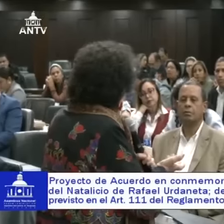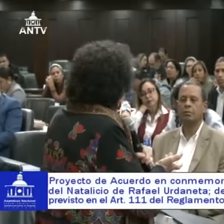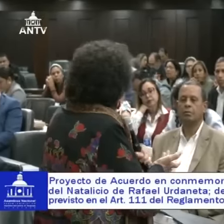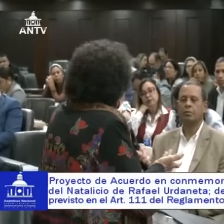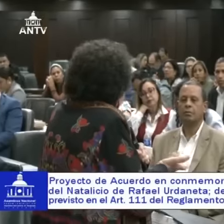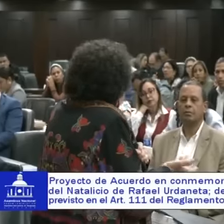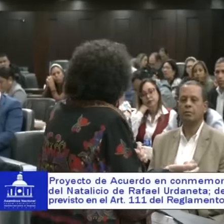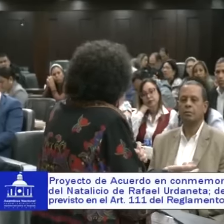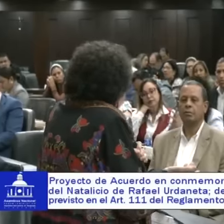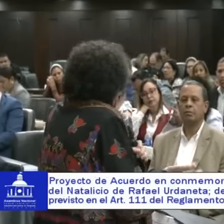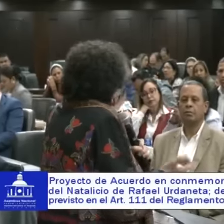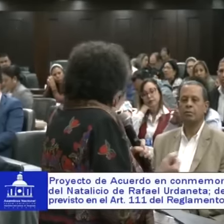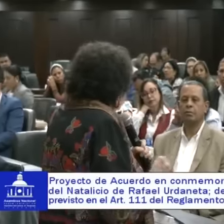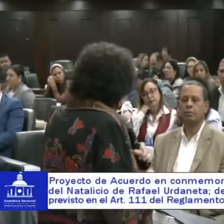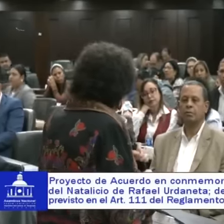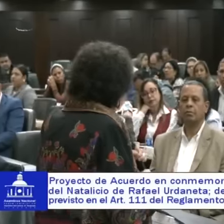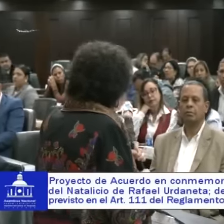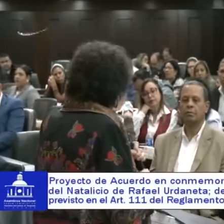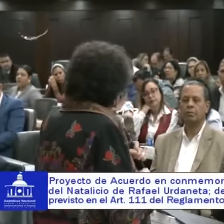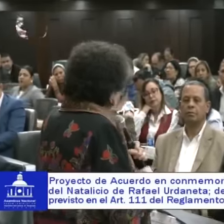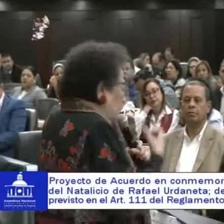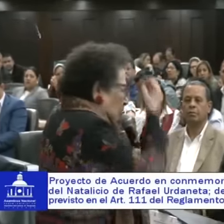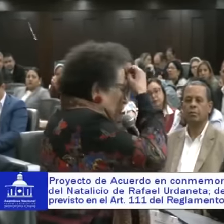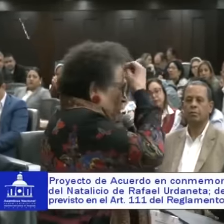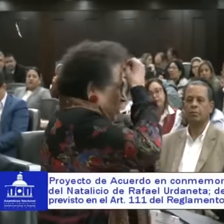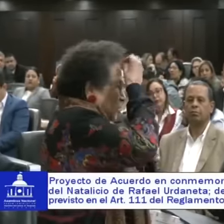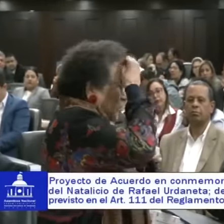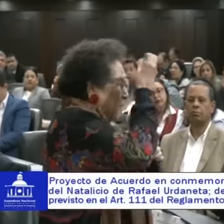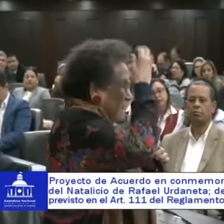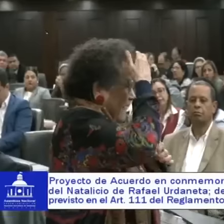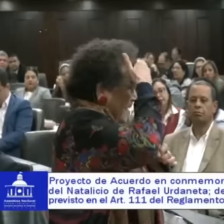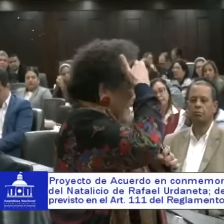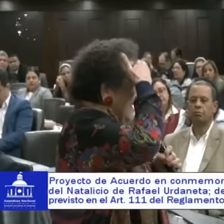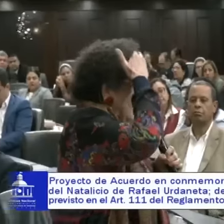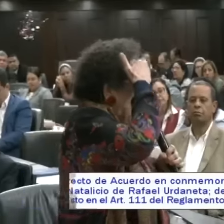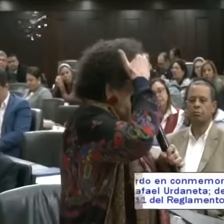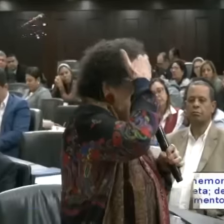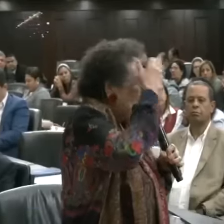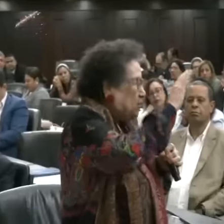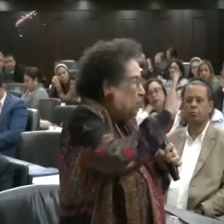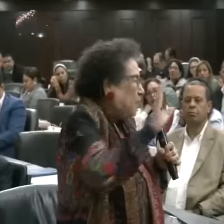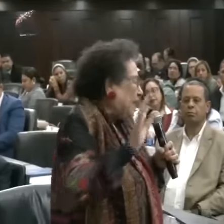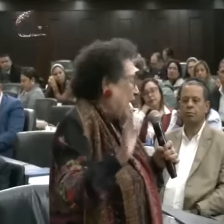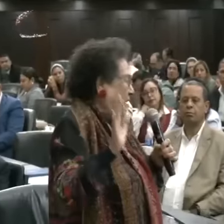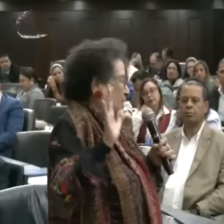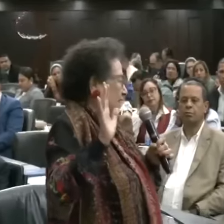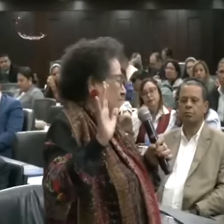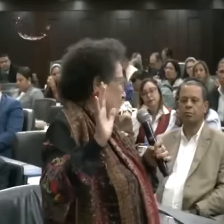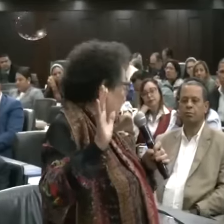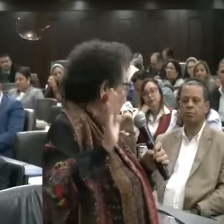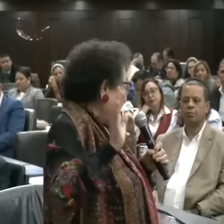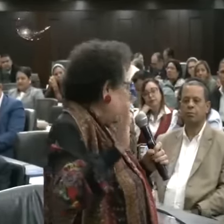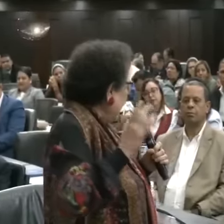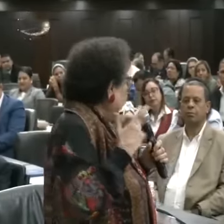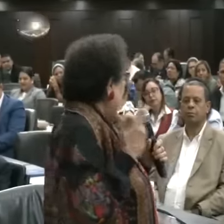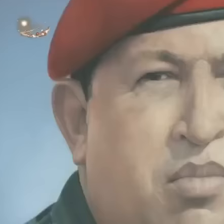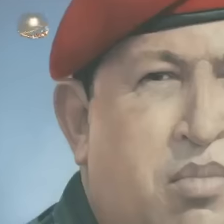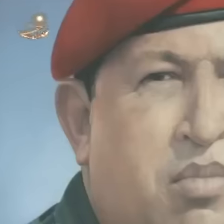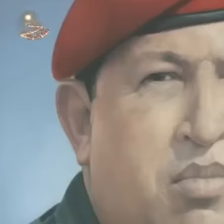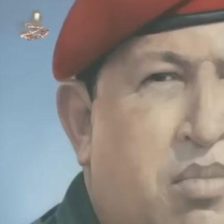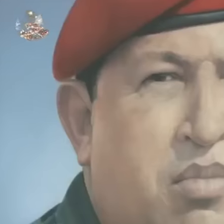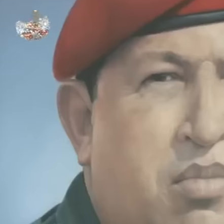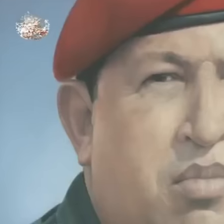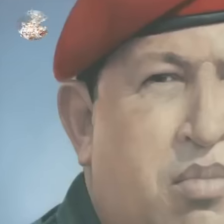traicionar por dinero. No, no me, a mí no me cabe eso en